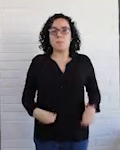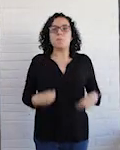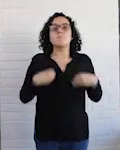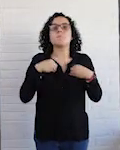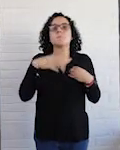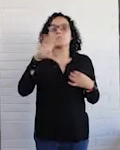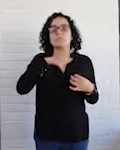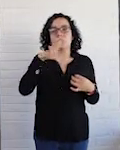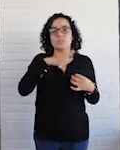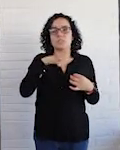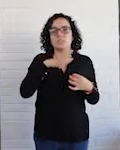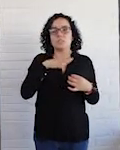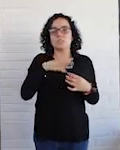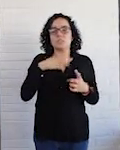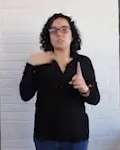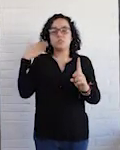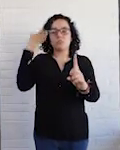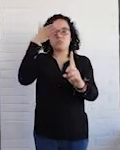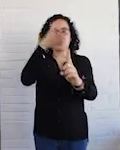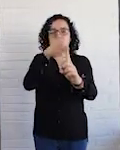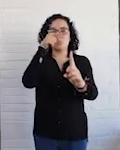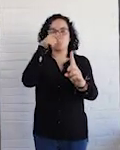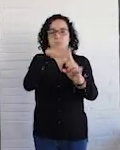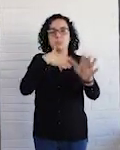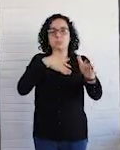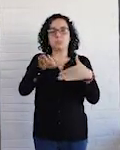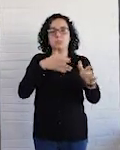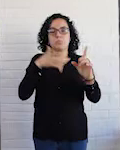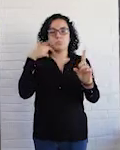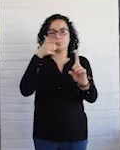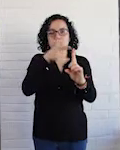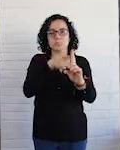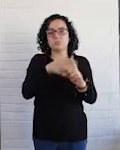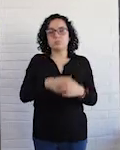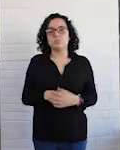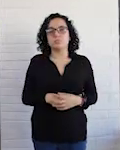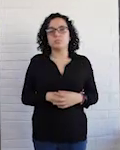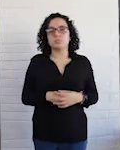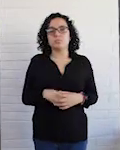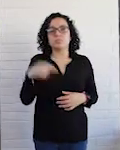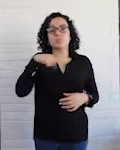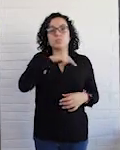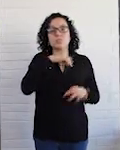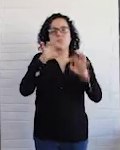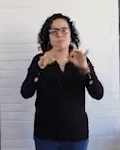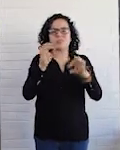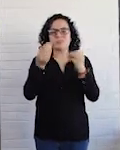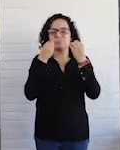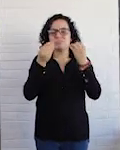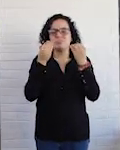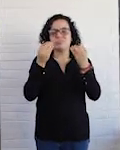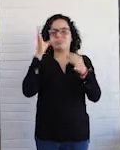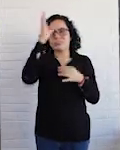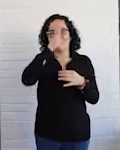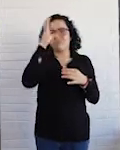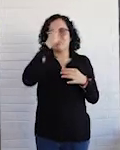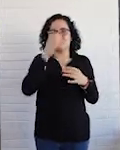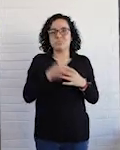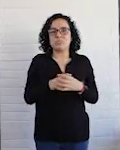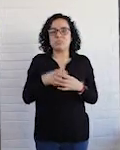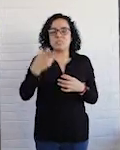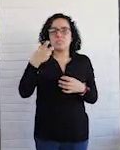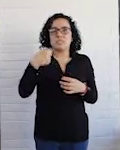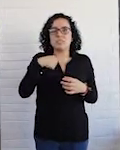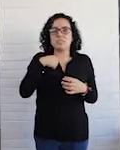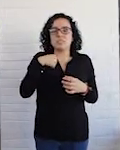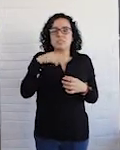sobrevivencia y hacia donde tenemos que caminar. A pesar de estar en un mundo hipertecnologizado, esto a mí, cada vez que